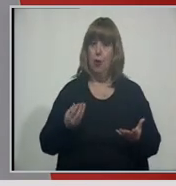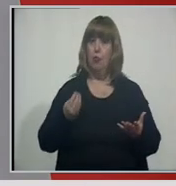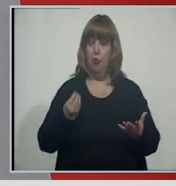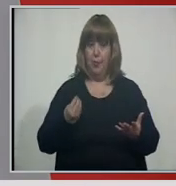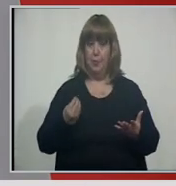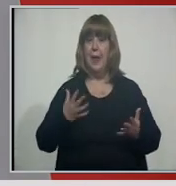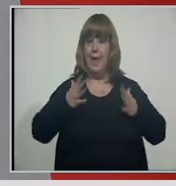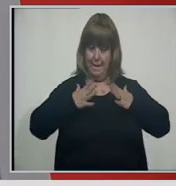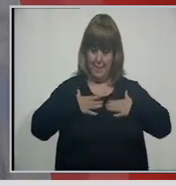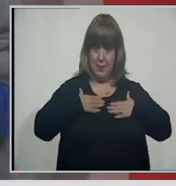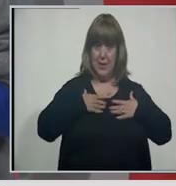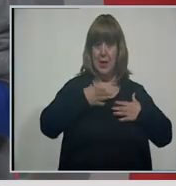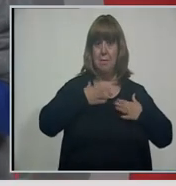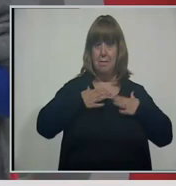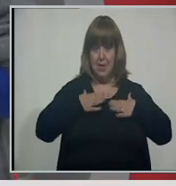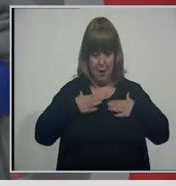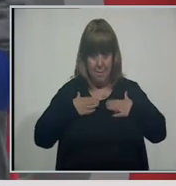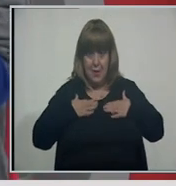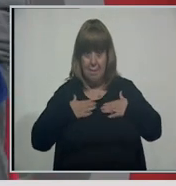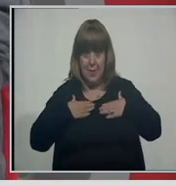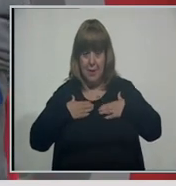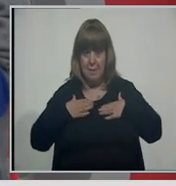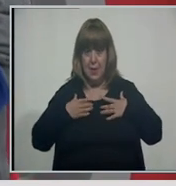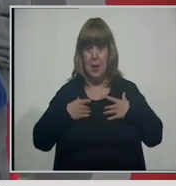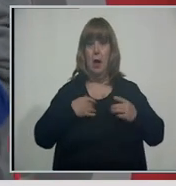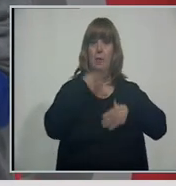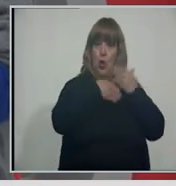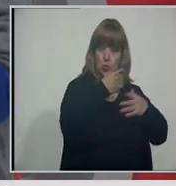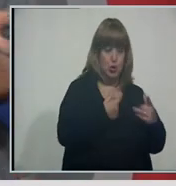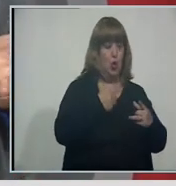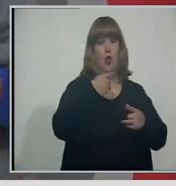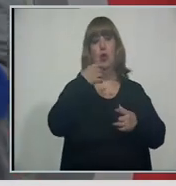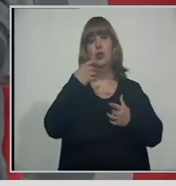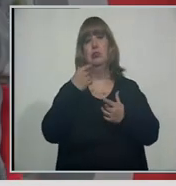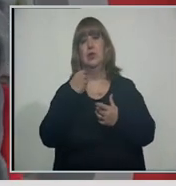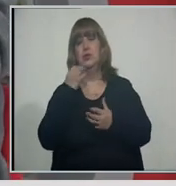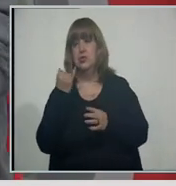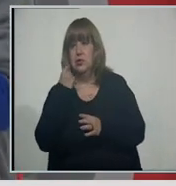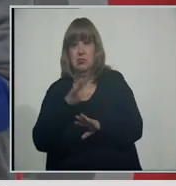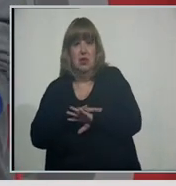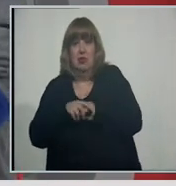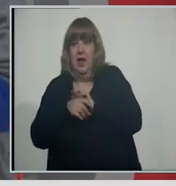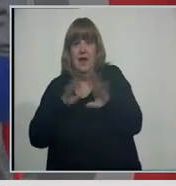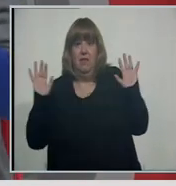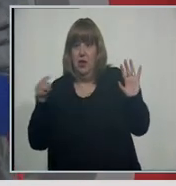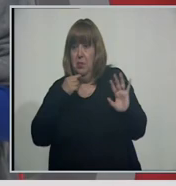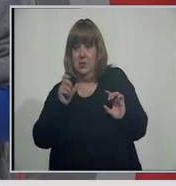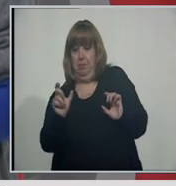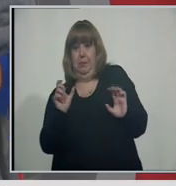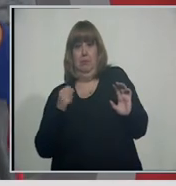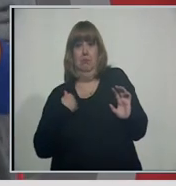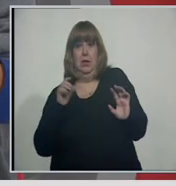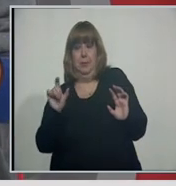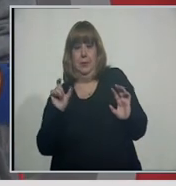bien es tu versión de los todo no es nadie produciendo las audiciones ni nada claro no tengo nada que ver y no la previa y repito